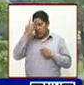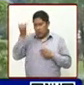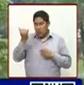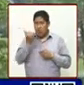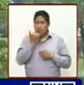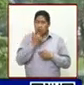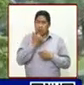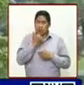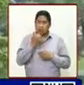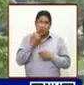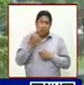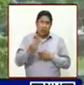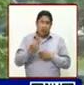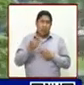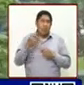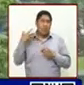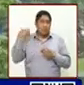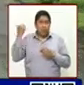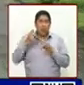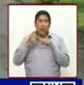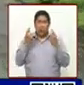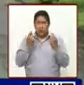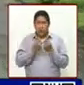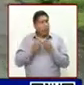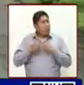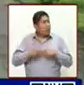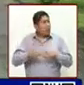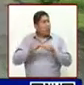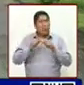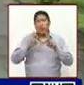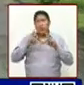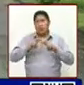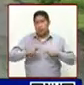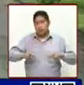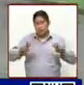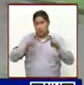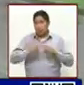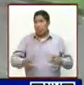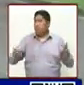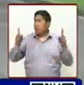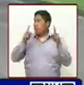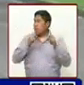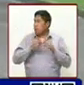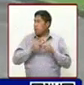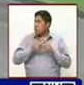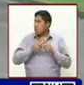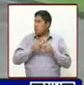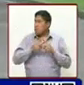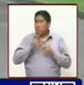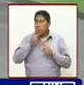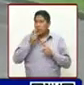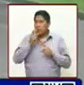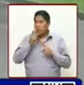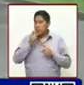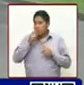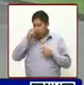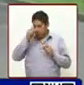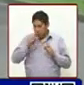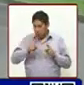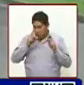es la intención que tenemos del Comando Departamental de continuar con esta investigación hasta dar con el paradero de